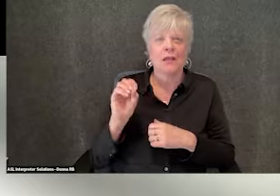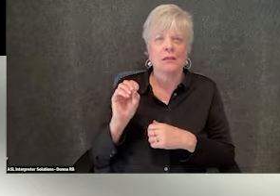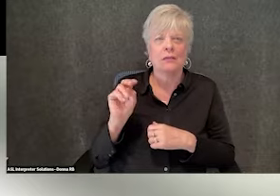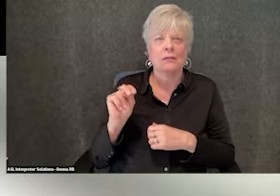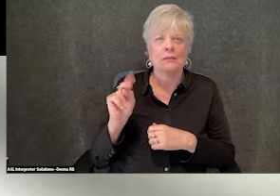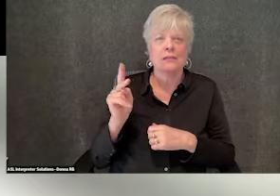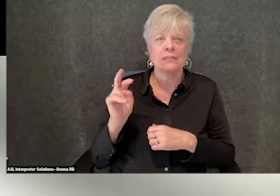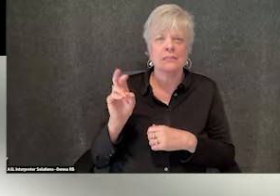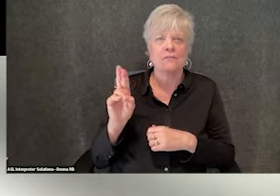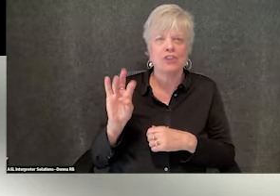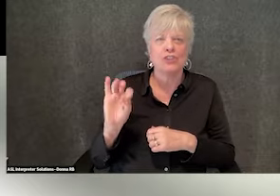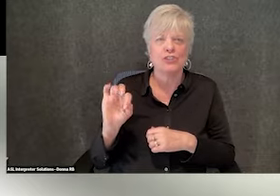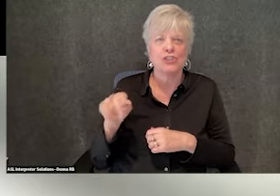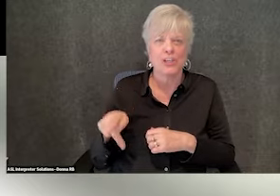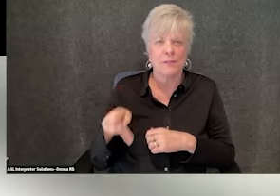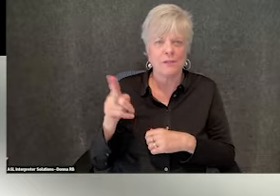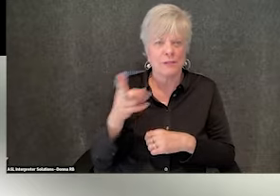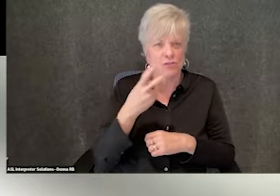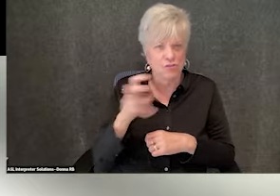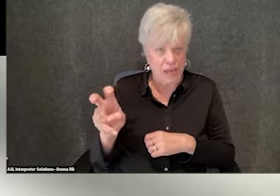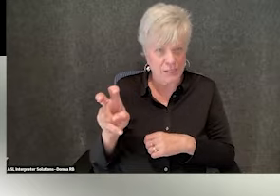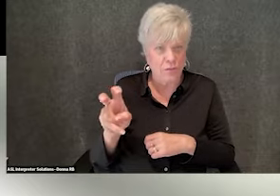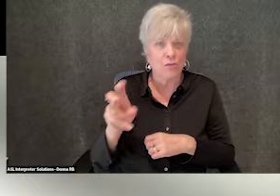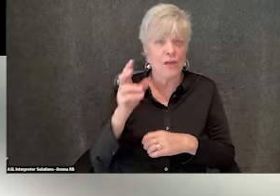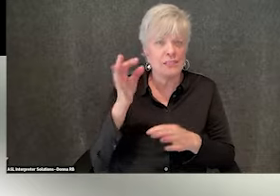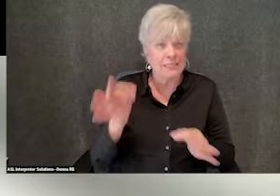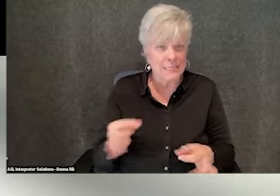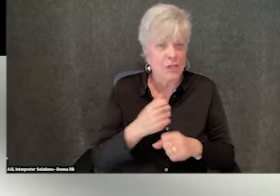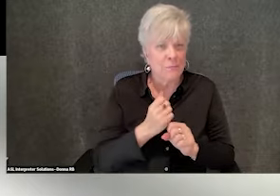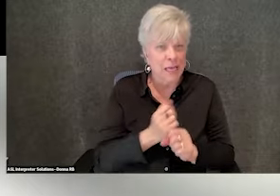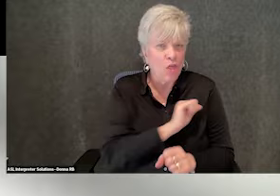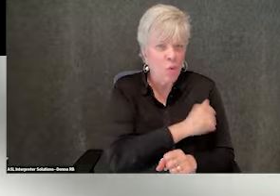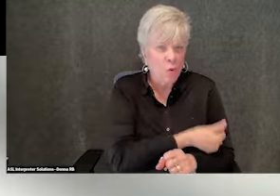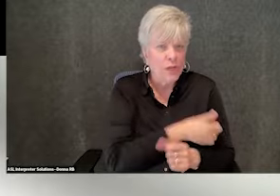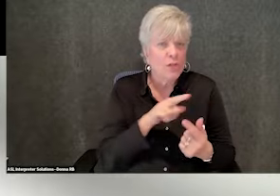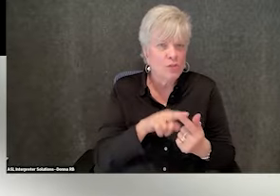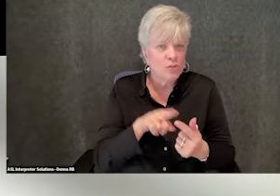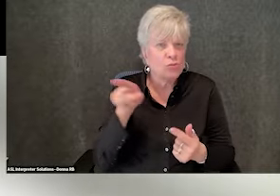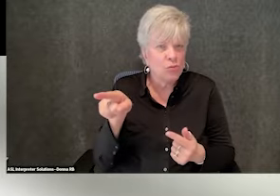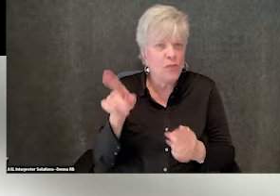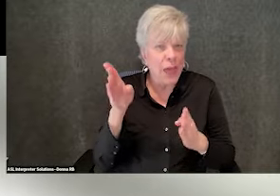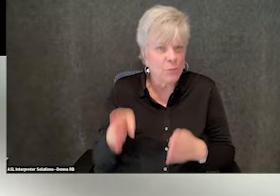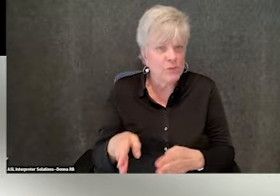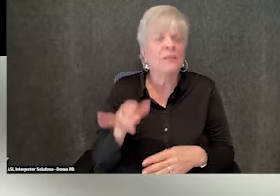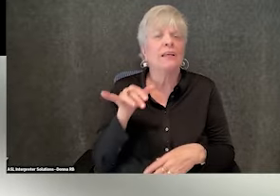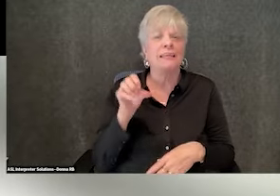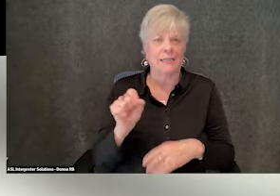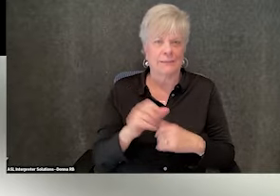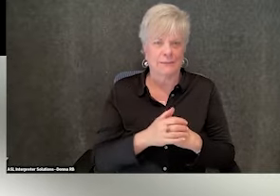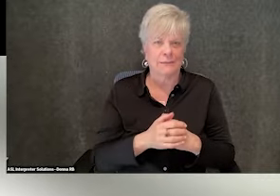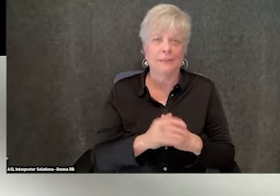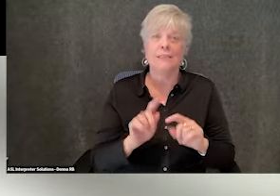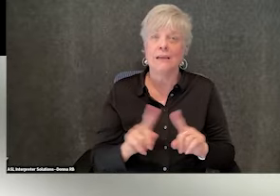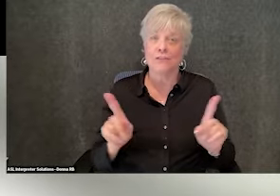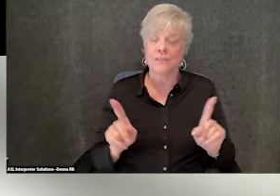su propia decisión y aprender de sus propias decisiones. Entonces, la